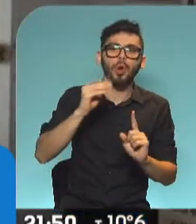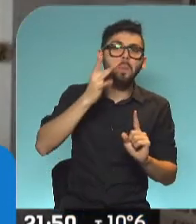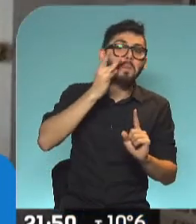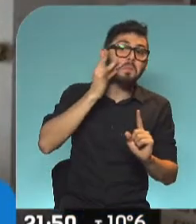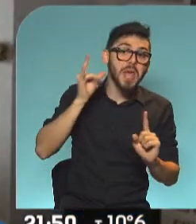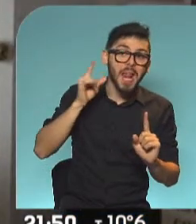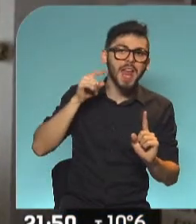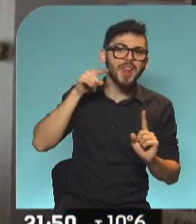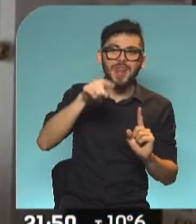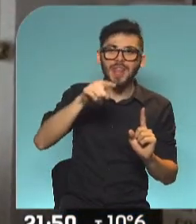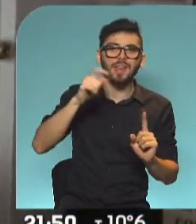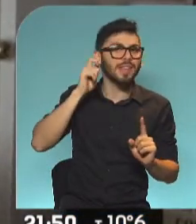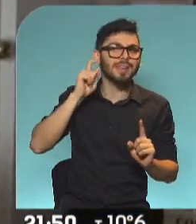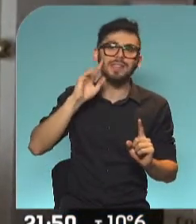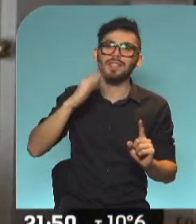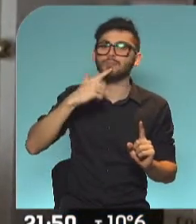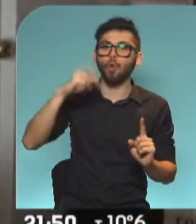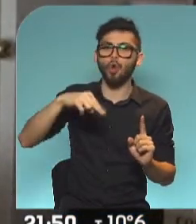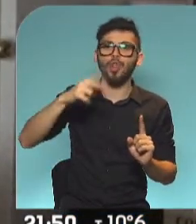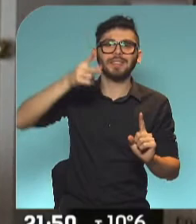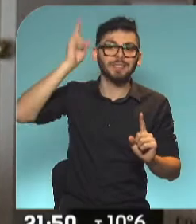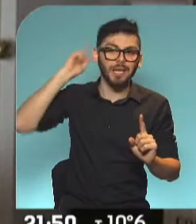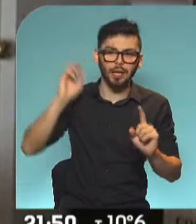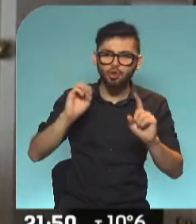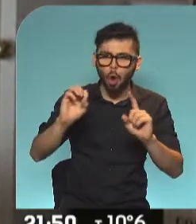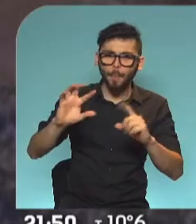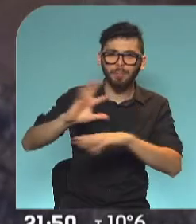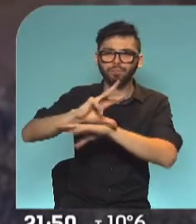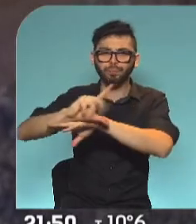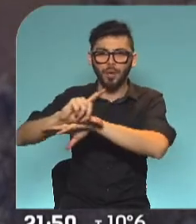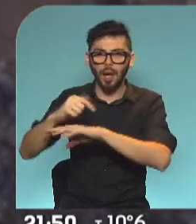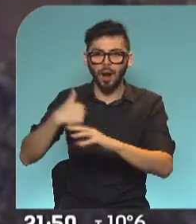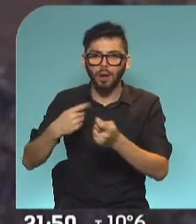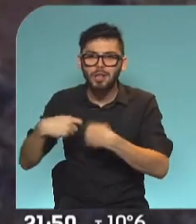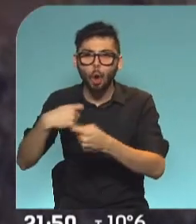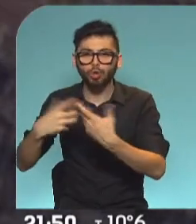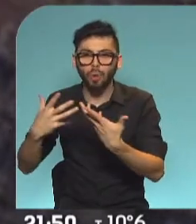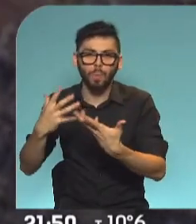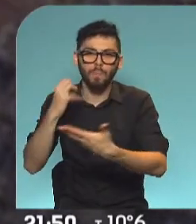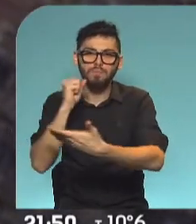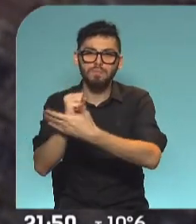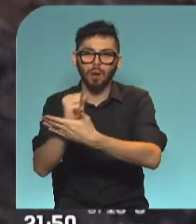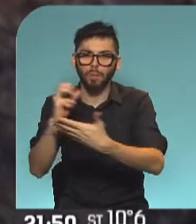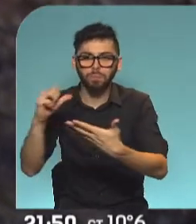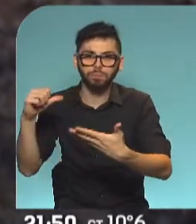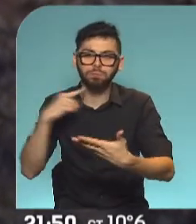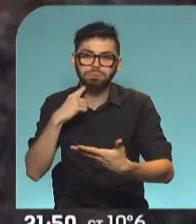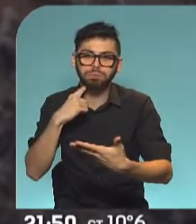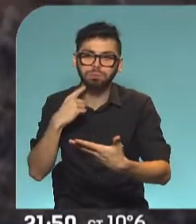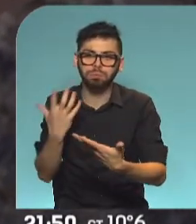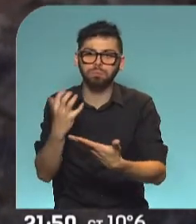Chile. Ahora la situación amenaza con poner en riesgo el negocio de la emprendedora chilena.